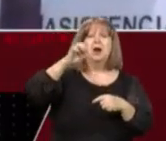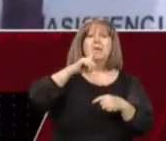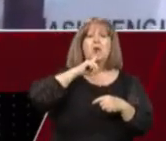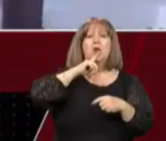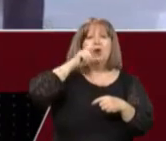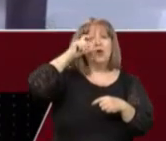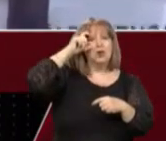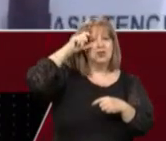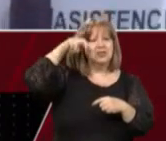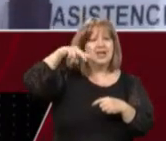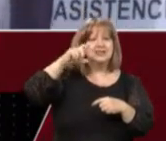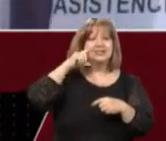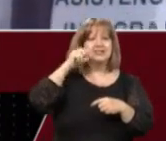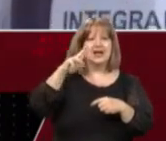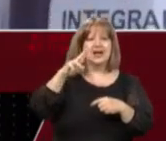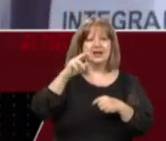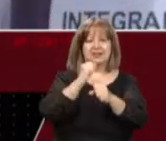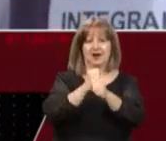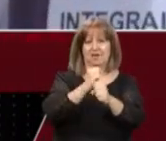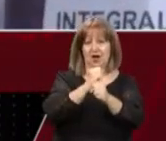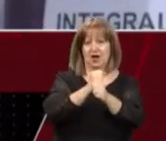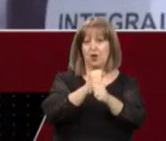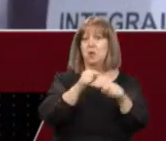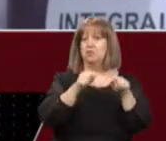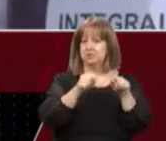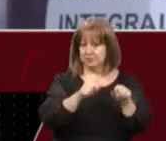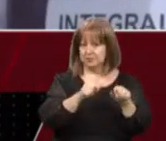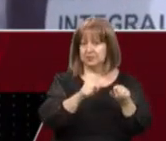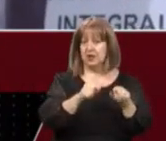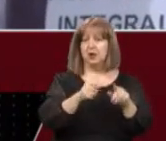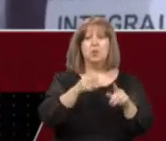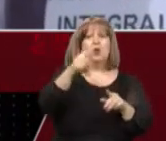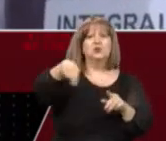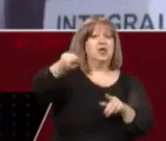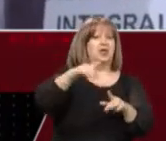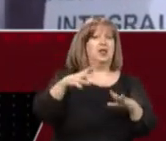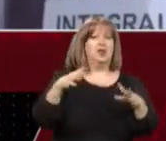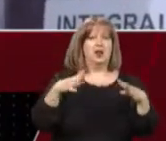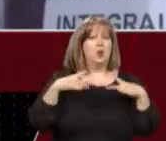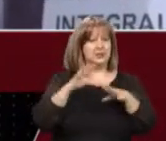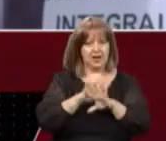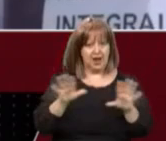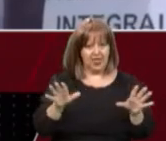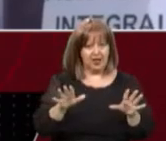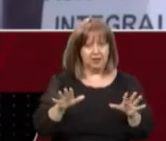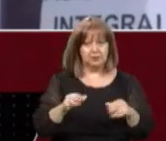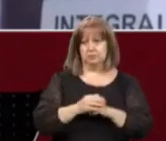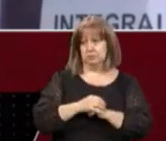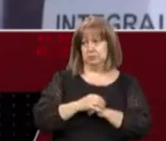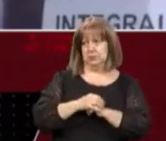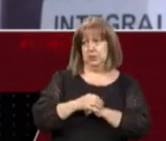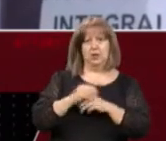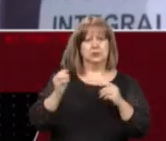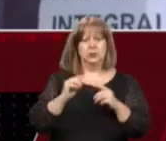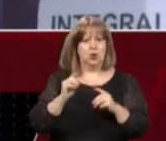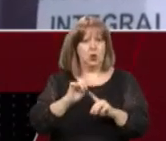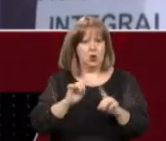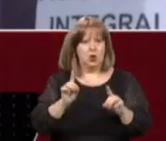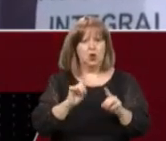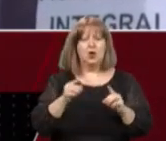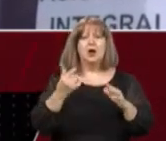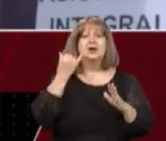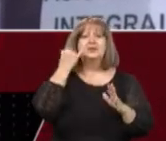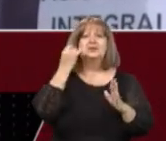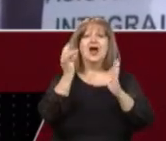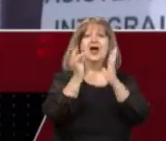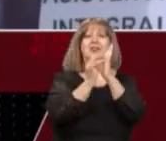absolutamente en regla que los den de baja. Bueno, eso no es cierto porque nosotros tenemos muchísimos compañeros que no pudieron validar datos porque